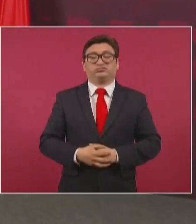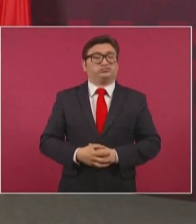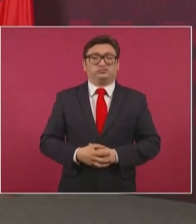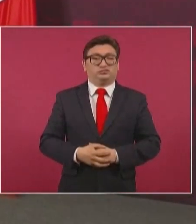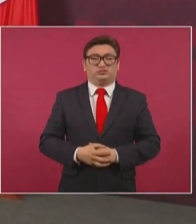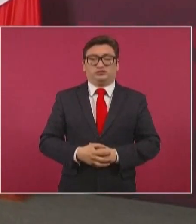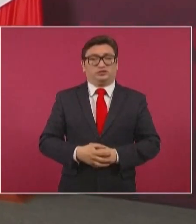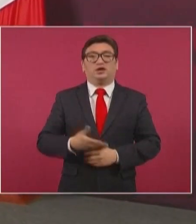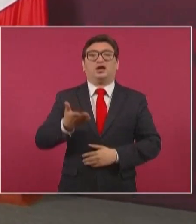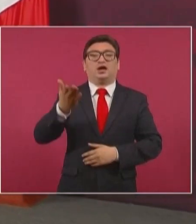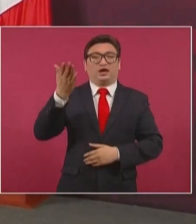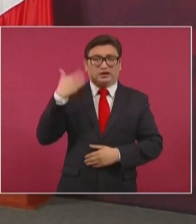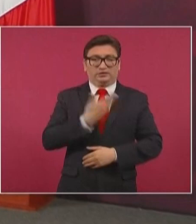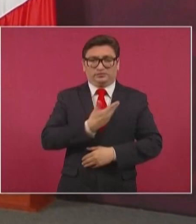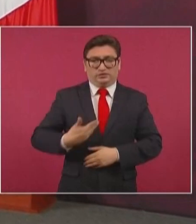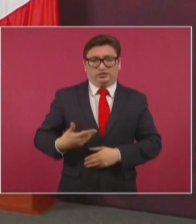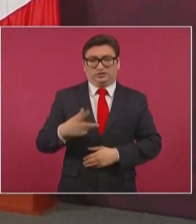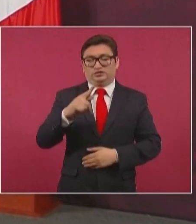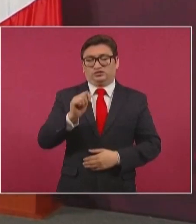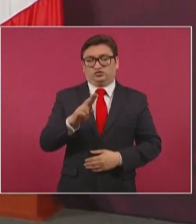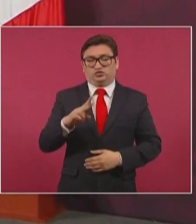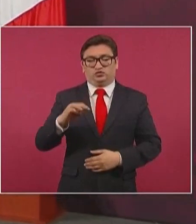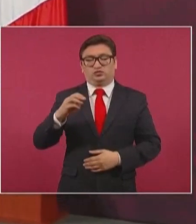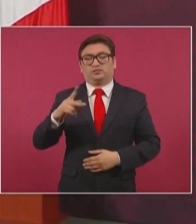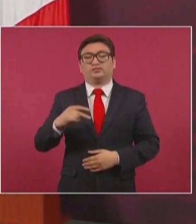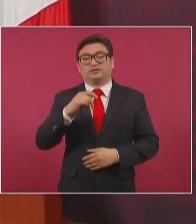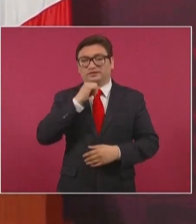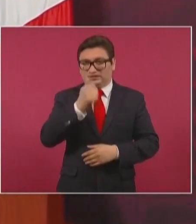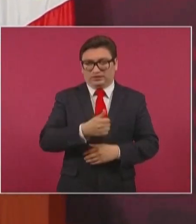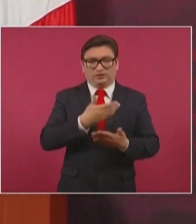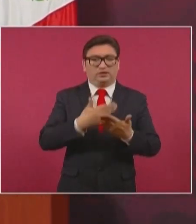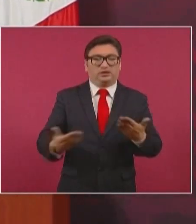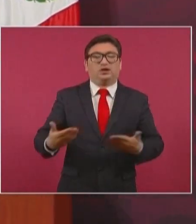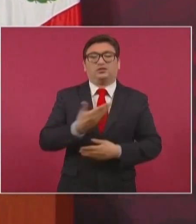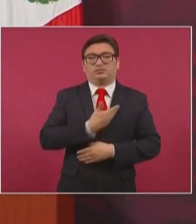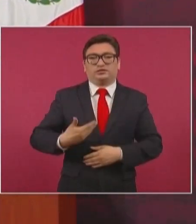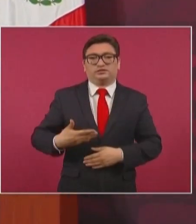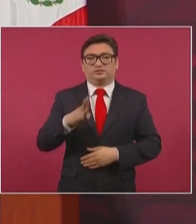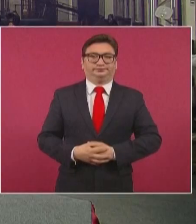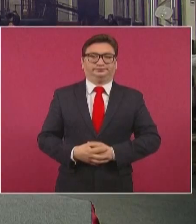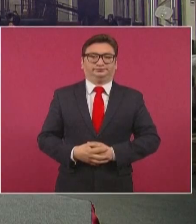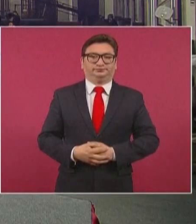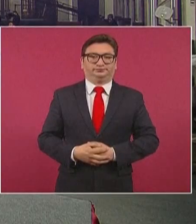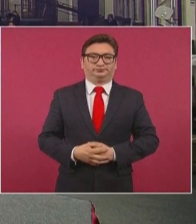Ni con el presidente Trump logramos este propósito, ni ahora con el presidente Biden.